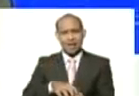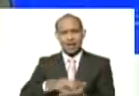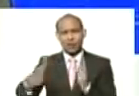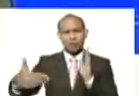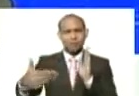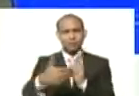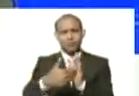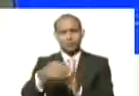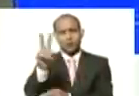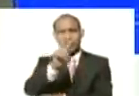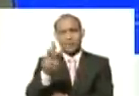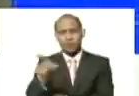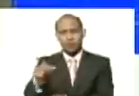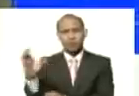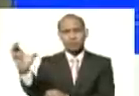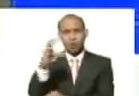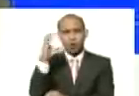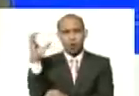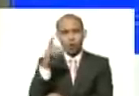paranarcomilitar de Colombia,